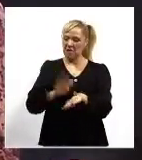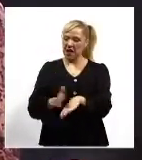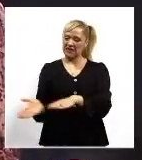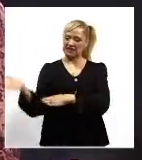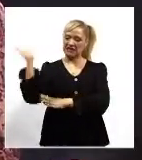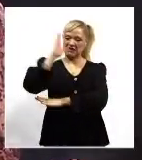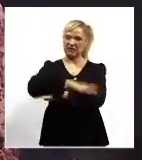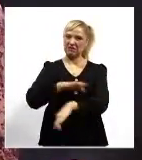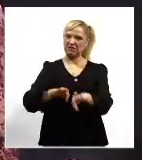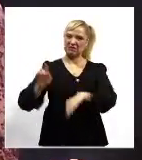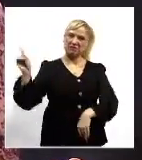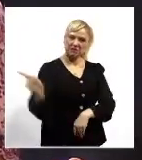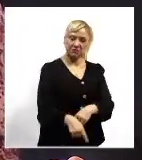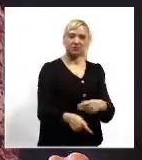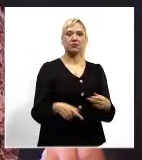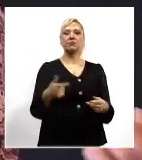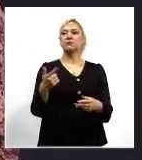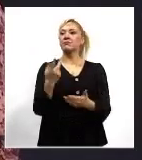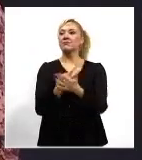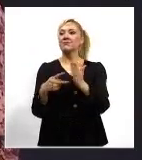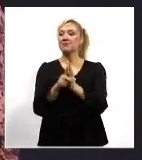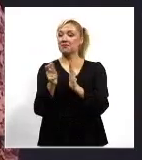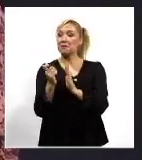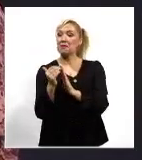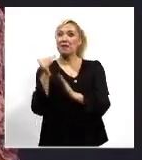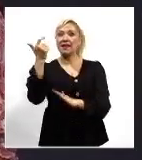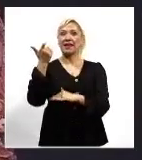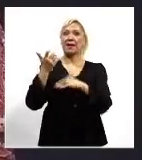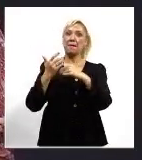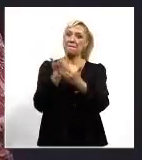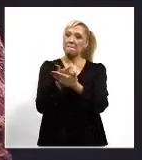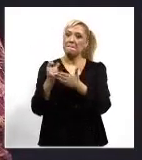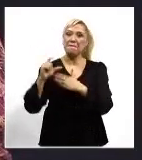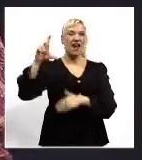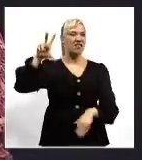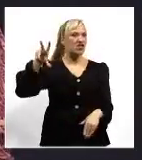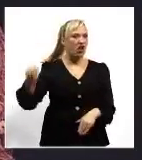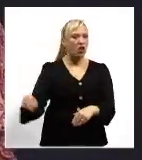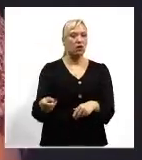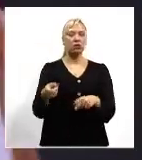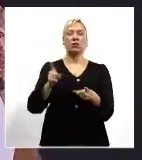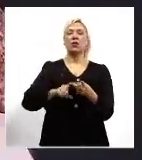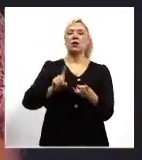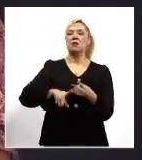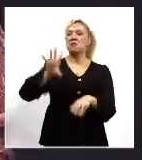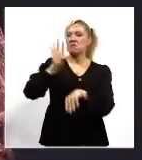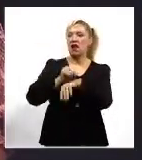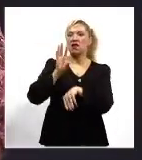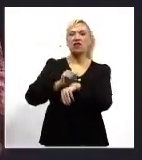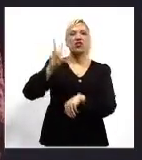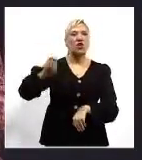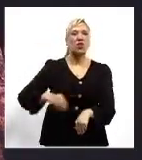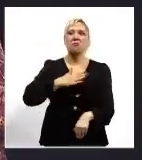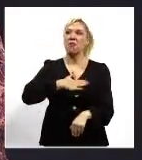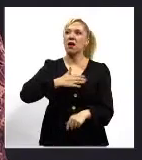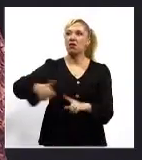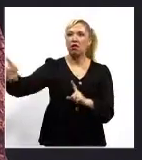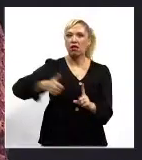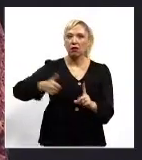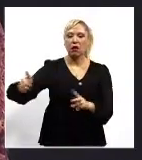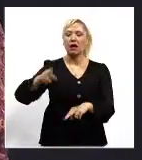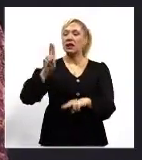ascenso, reducción de salario, negación de permisos como el hasta de ir al baño o sentarse, cambios